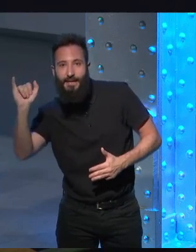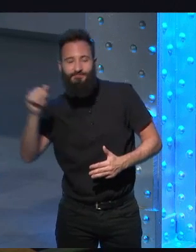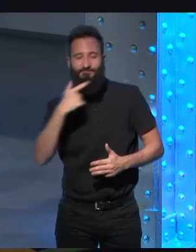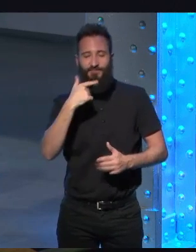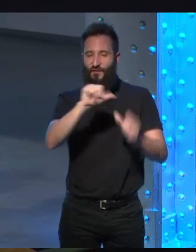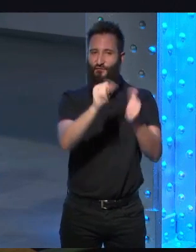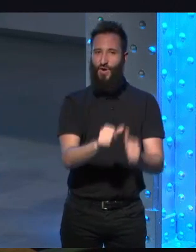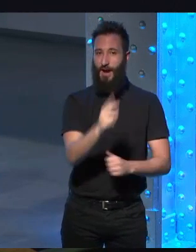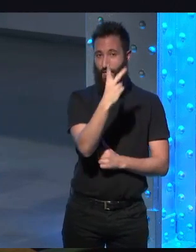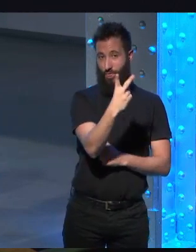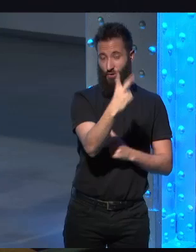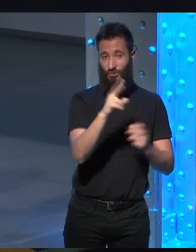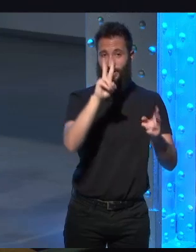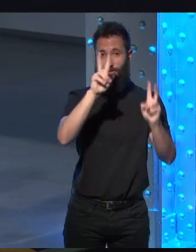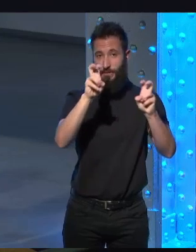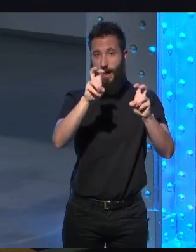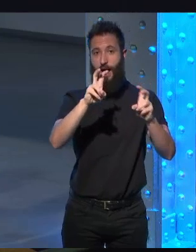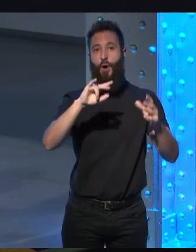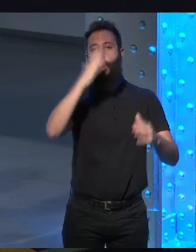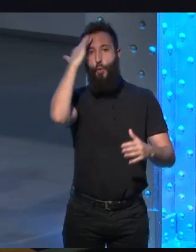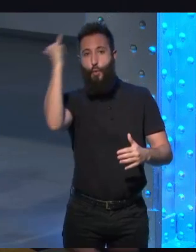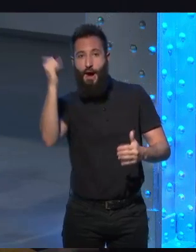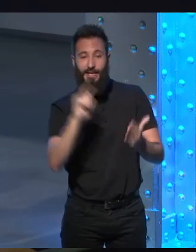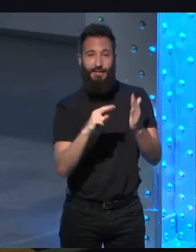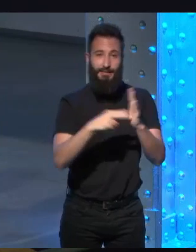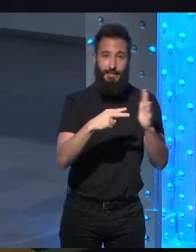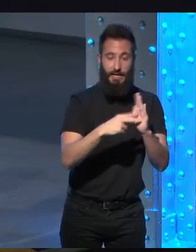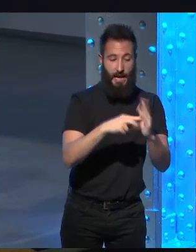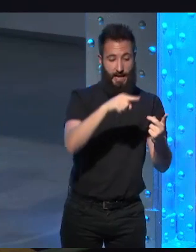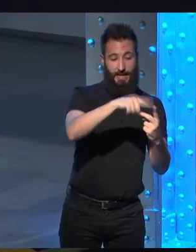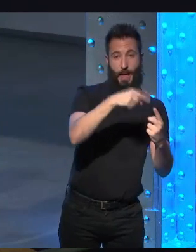dos versiones en el caso de Why Syria, una con tacos y otra con un lenguaje un poco más formal.